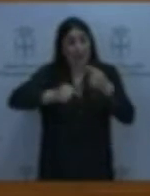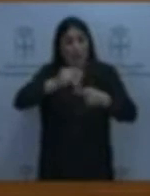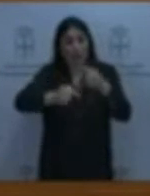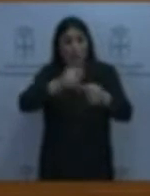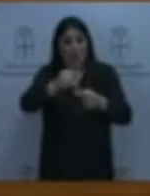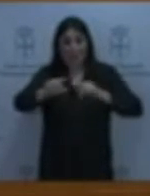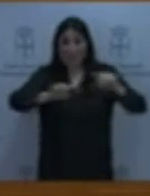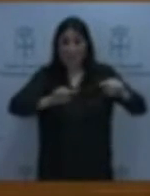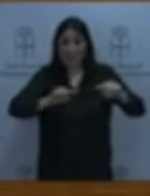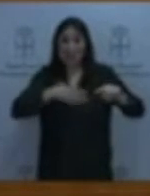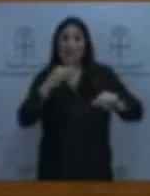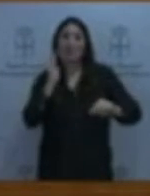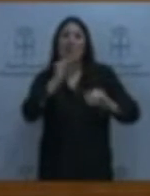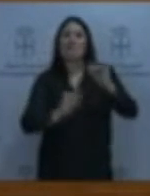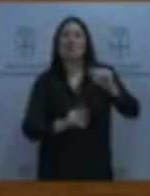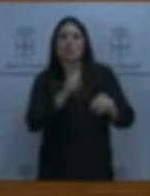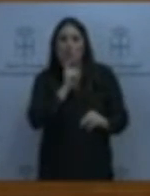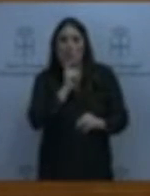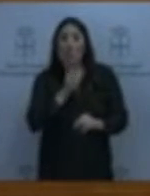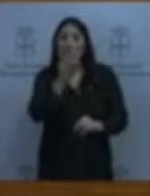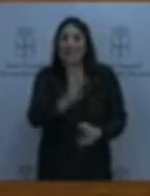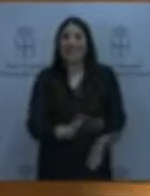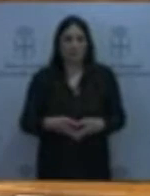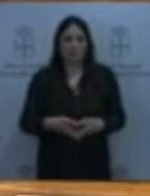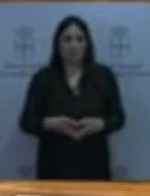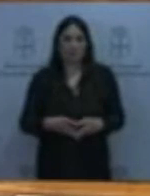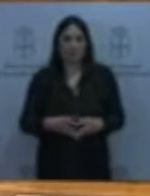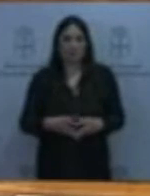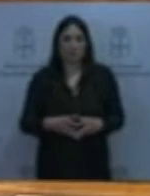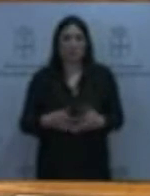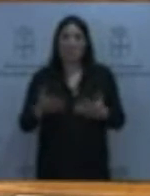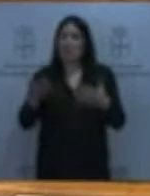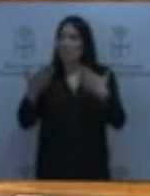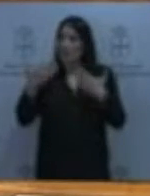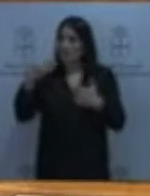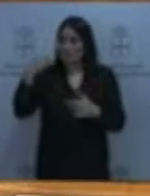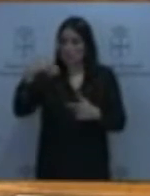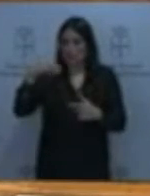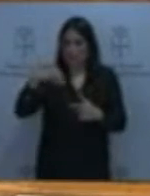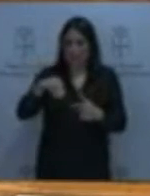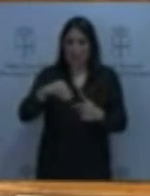sus decisiones y cómo van a cumplir con sus responsabilidades. Gracias, presidente.